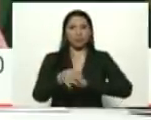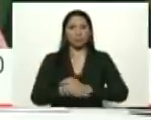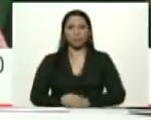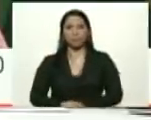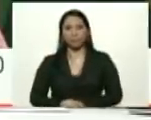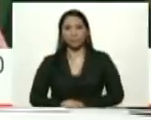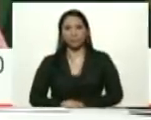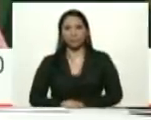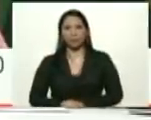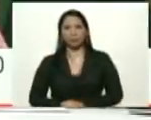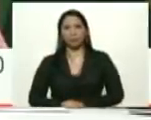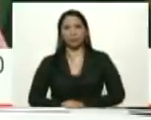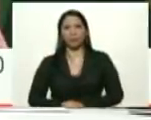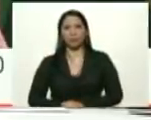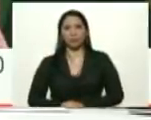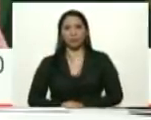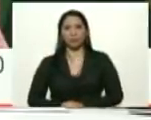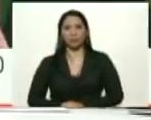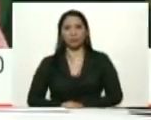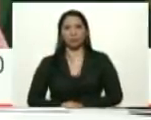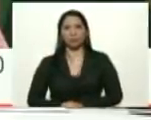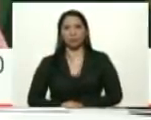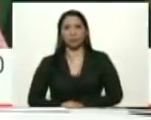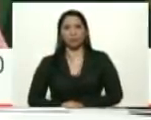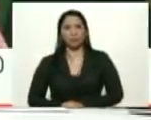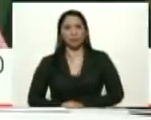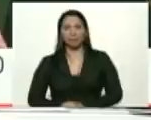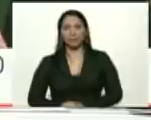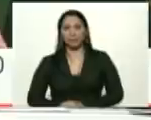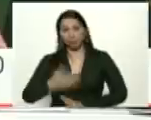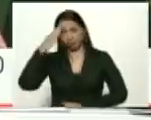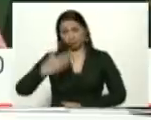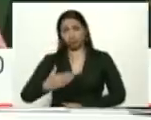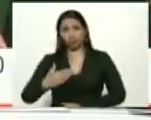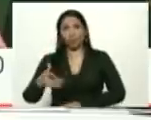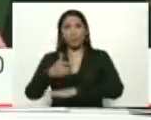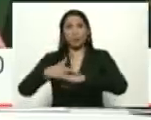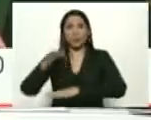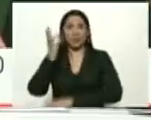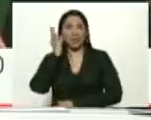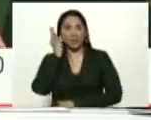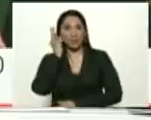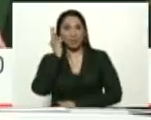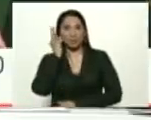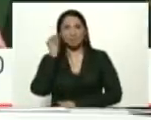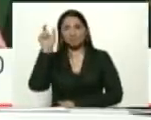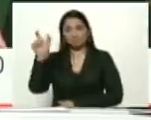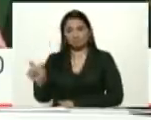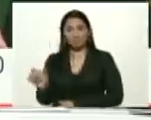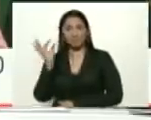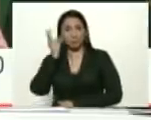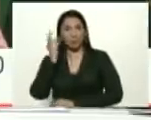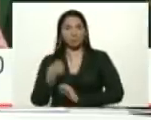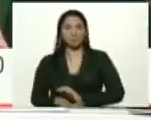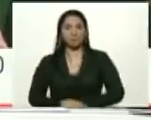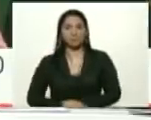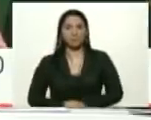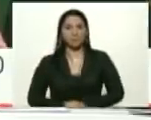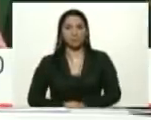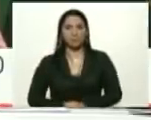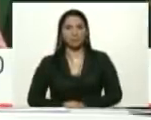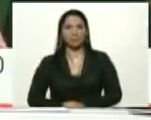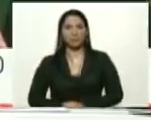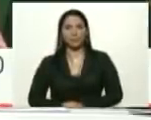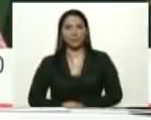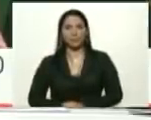parroquia Cabudare. Allá está la almirante en jefa, gobernadora productiva, Carmen Teresa Meléndez Riva, con